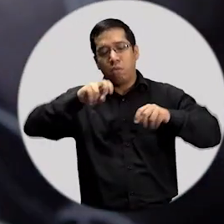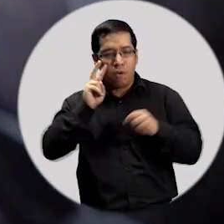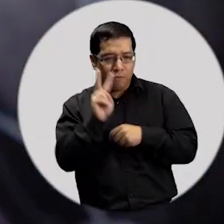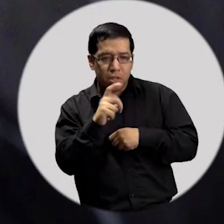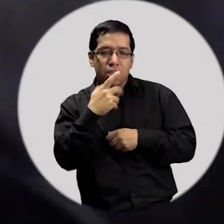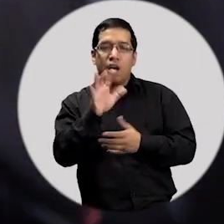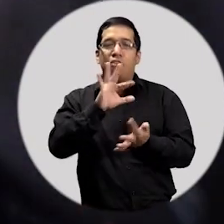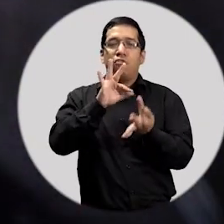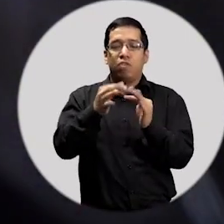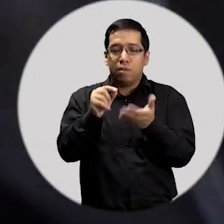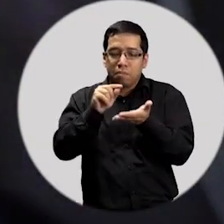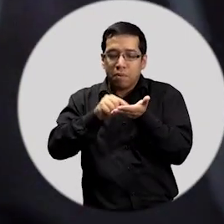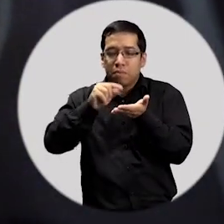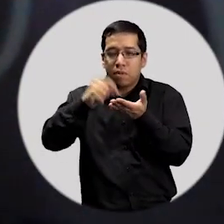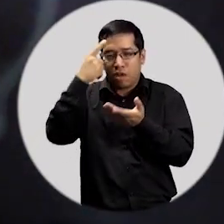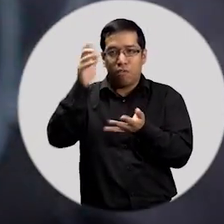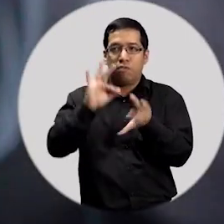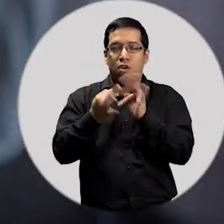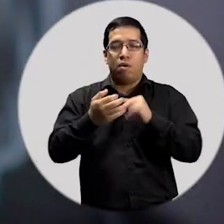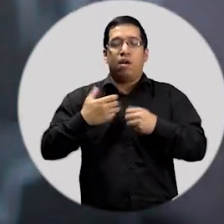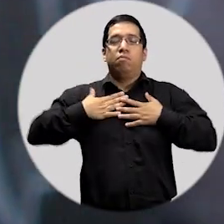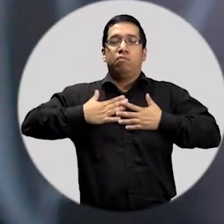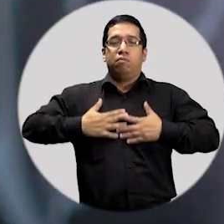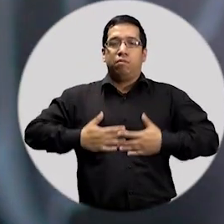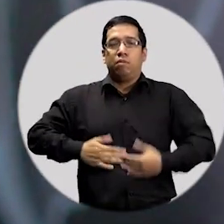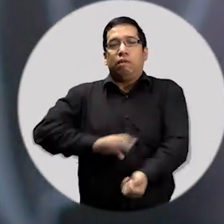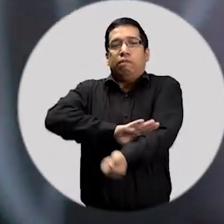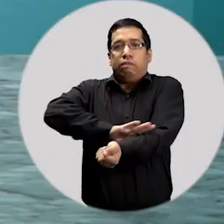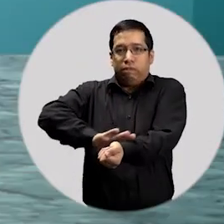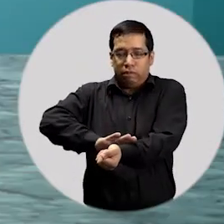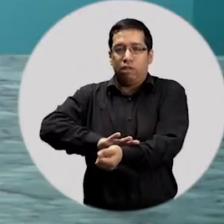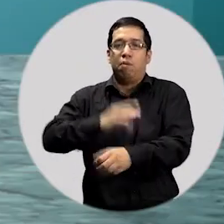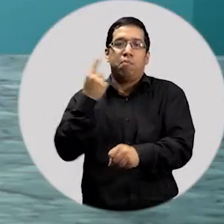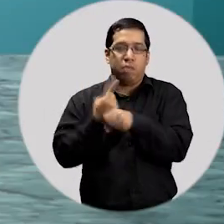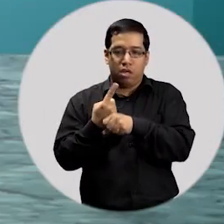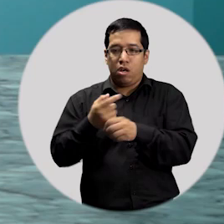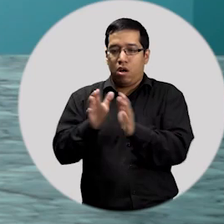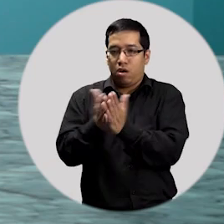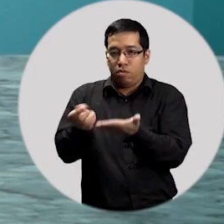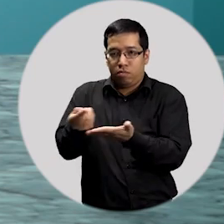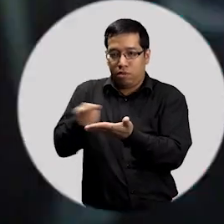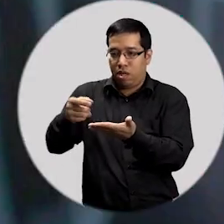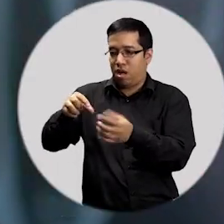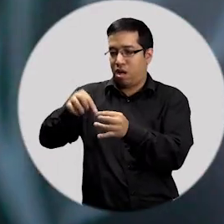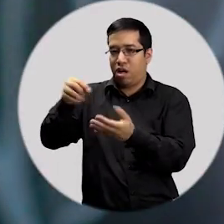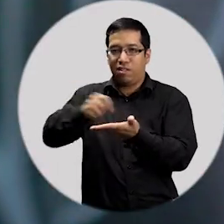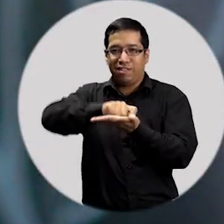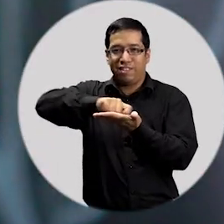chica, en mi adolescencia dejé, pero de nuevo volví a empezar hace 2 años.